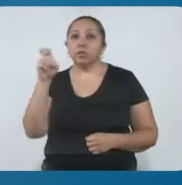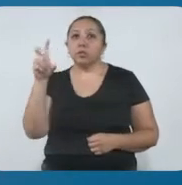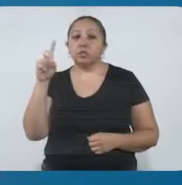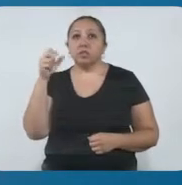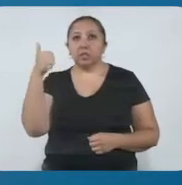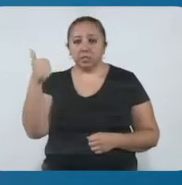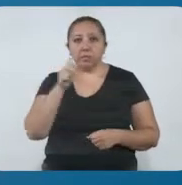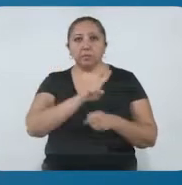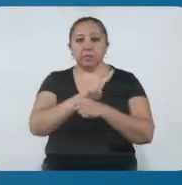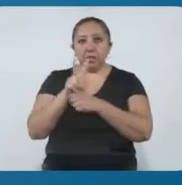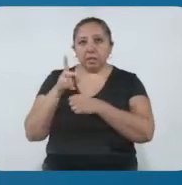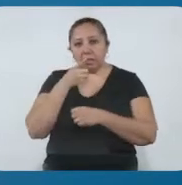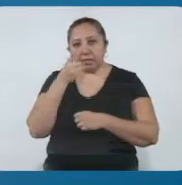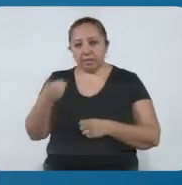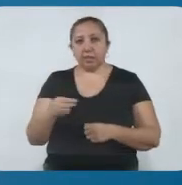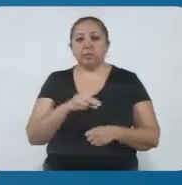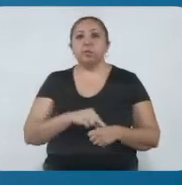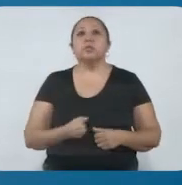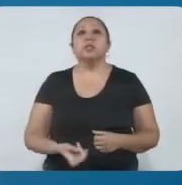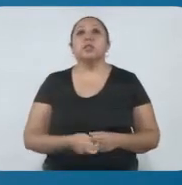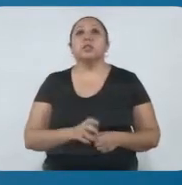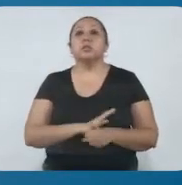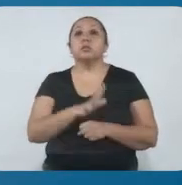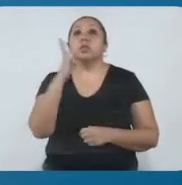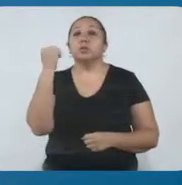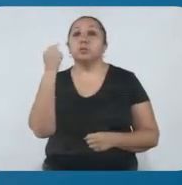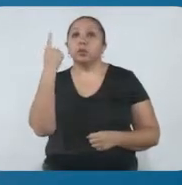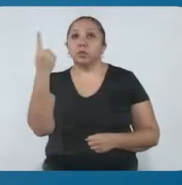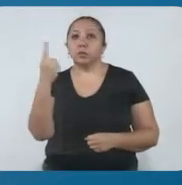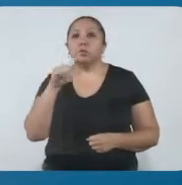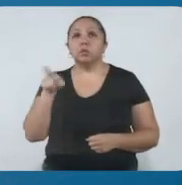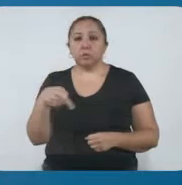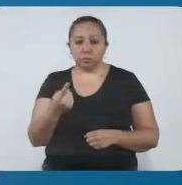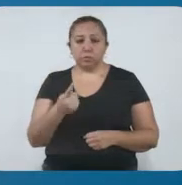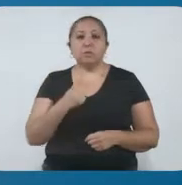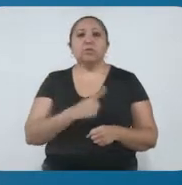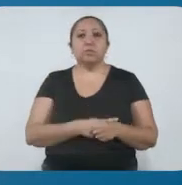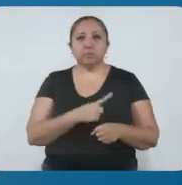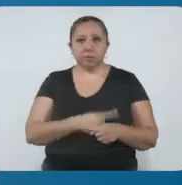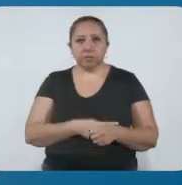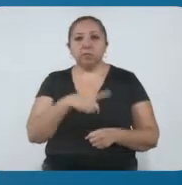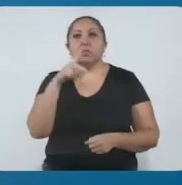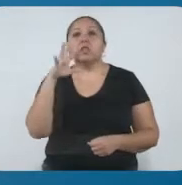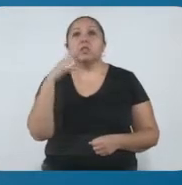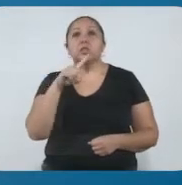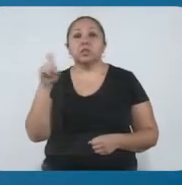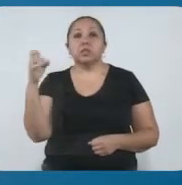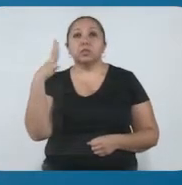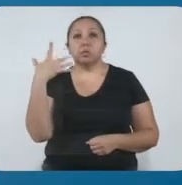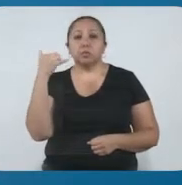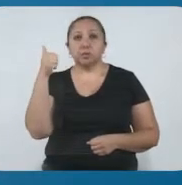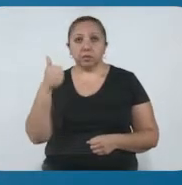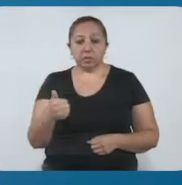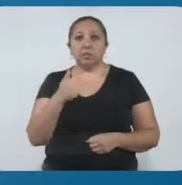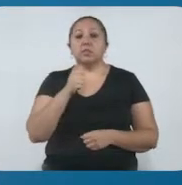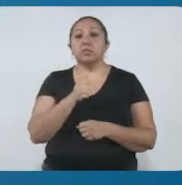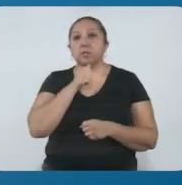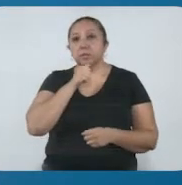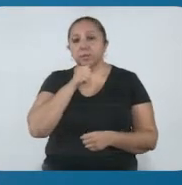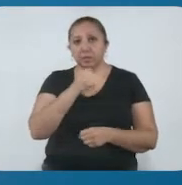236 de vigilancia centinela, de los cuales 91 casos han dado positivo, 156 continúan en estudio